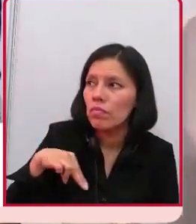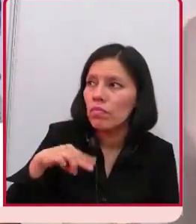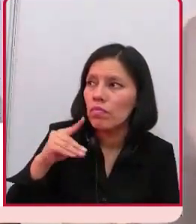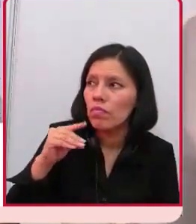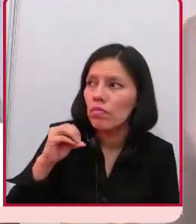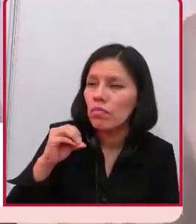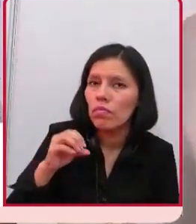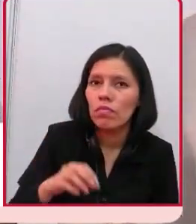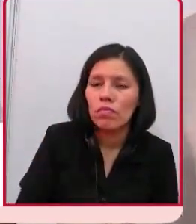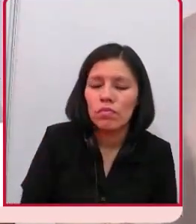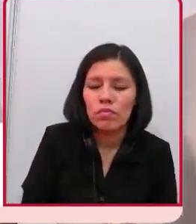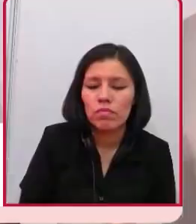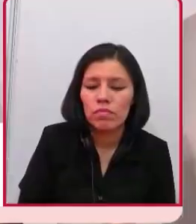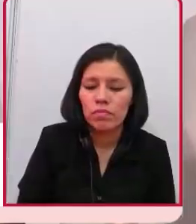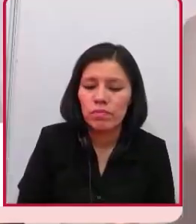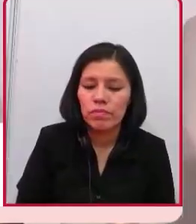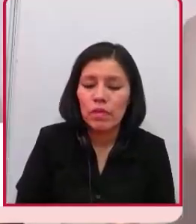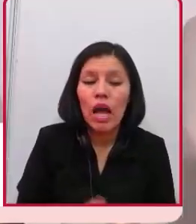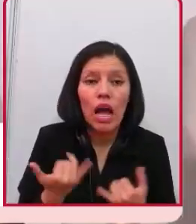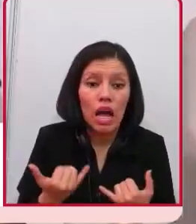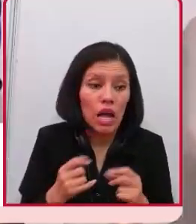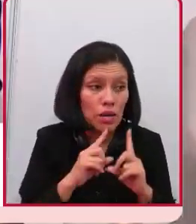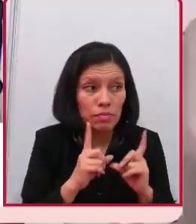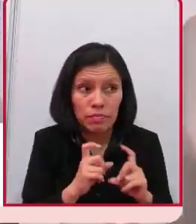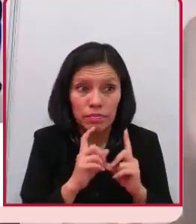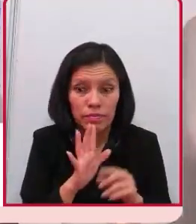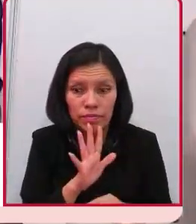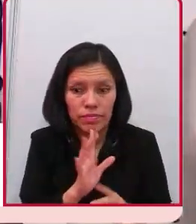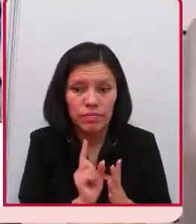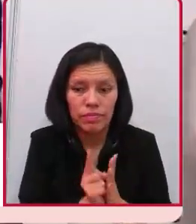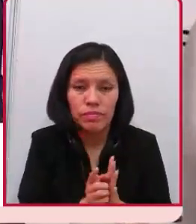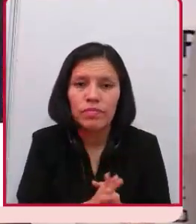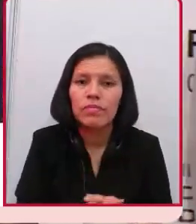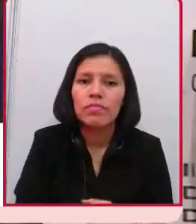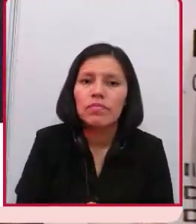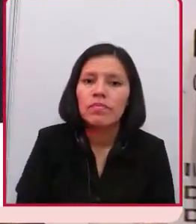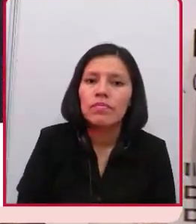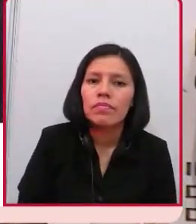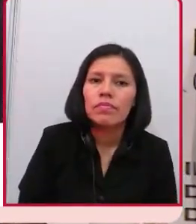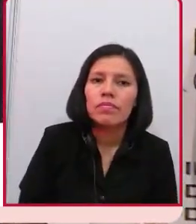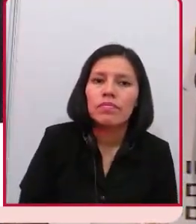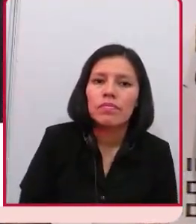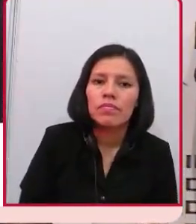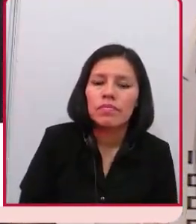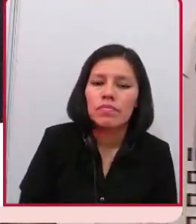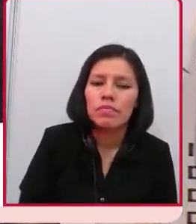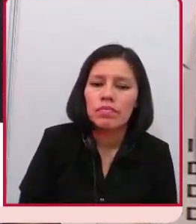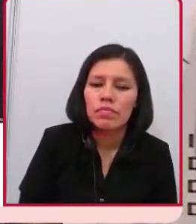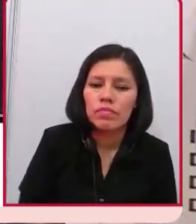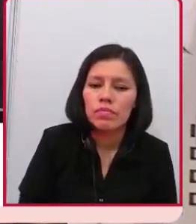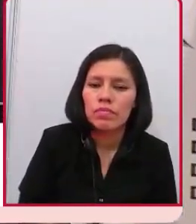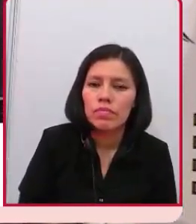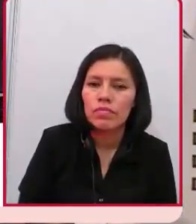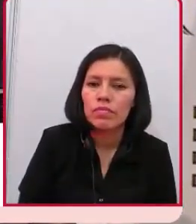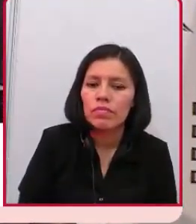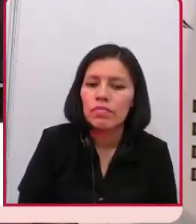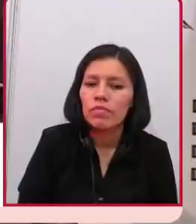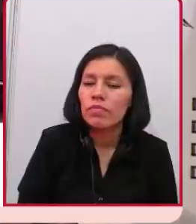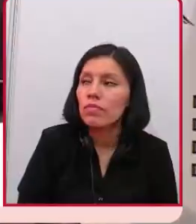Pasamos a las preguntas. Tenemos solo 5 minutos. Claro que sí. Es muy buen tema, es muy completo. Así